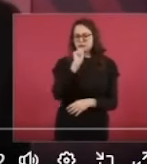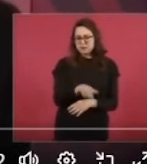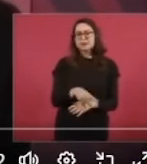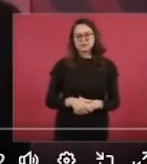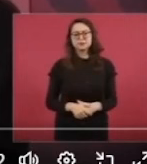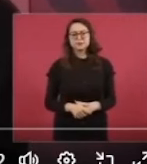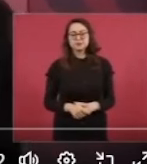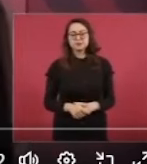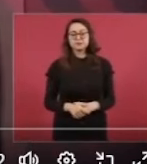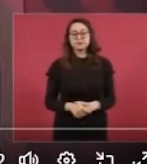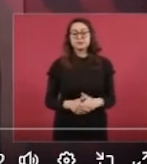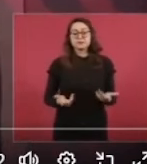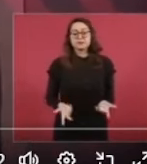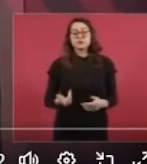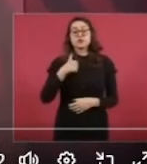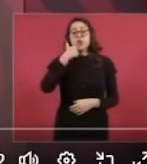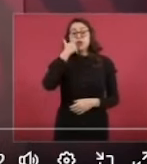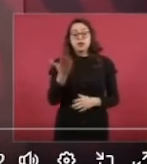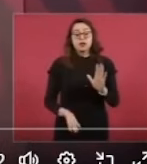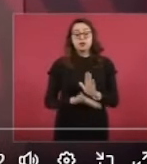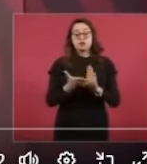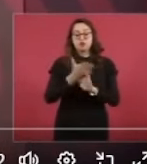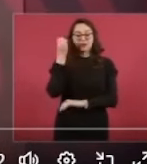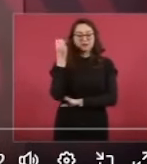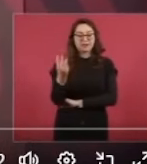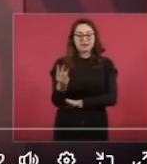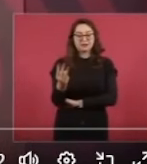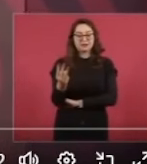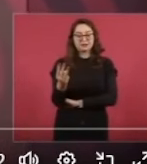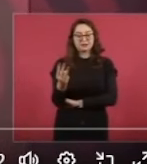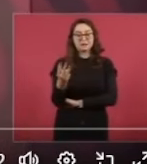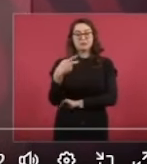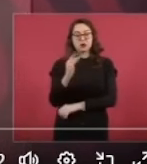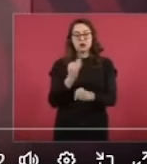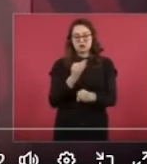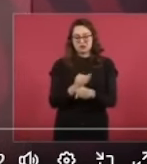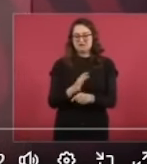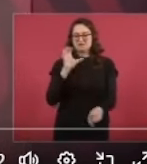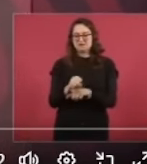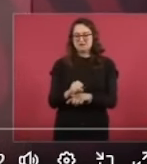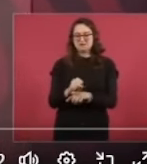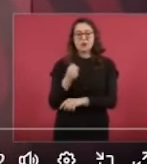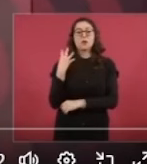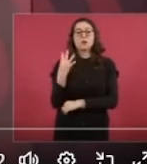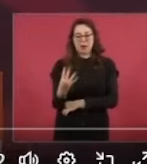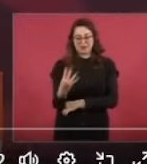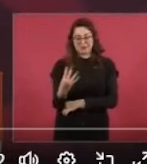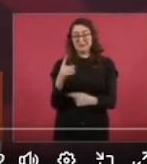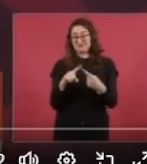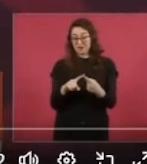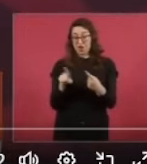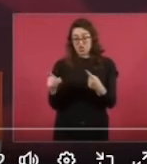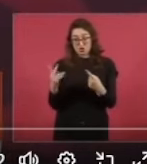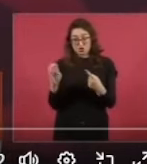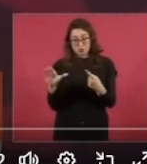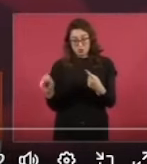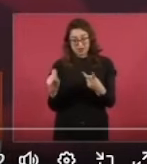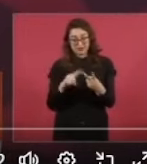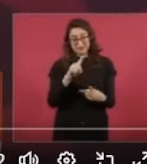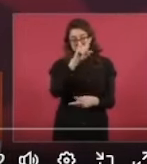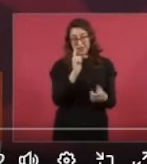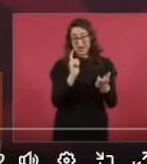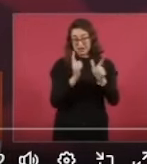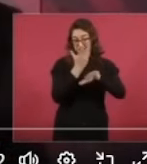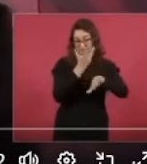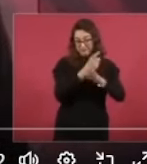refinería yo mi propuesta eran tres al final estoy haciendo cuatro porque es dos bocas par que